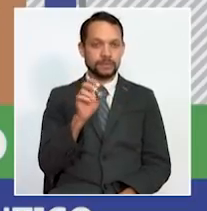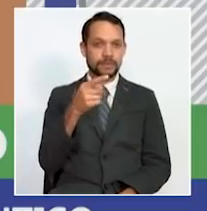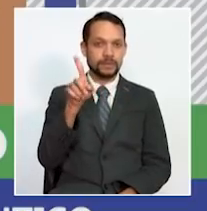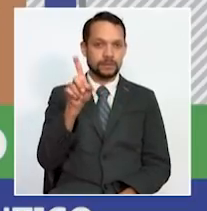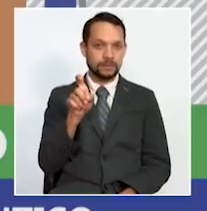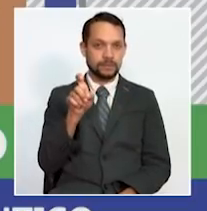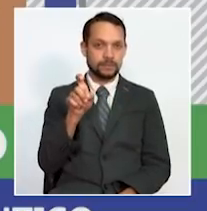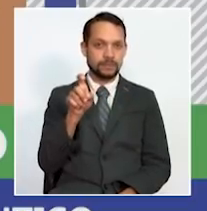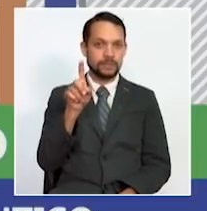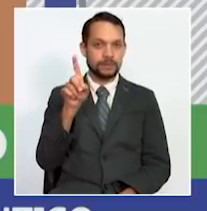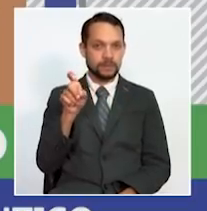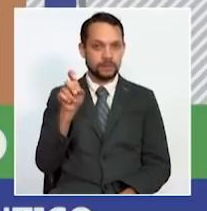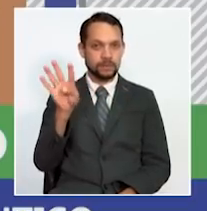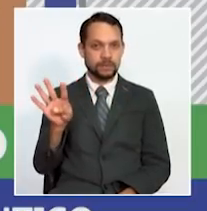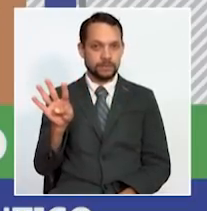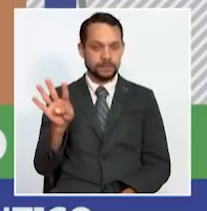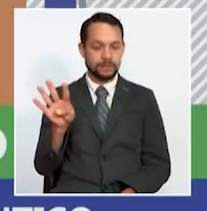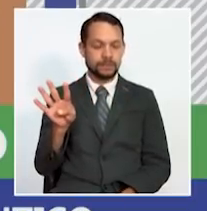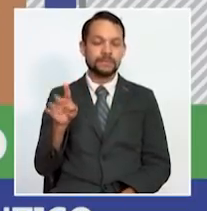312-899-1664.